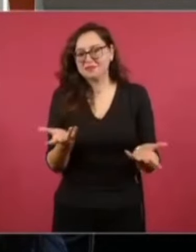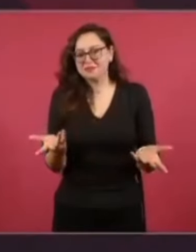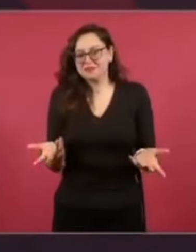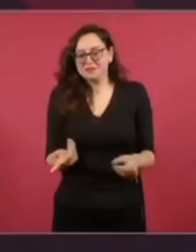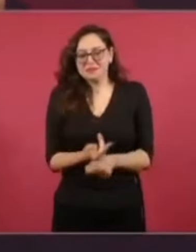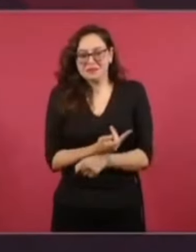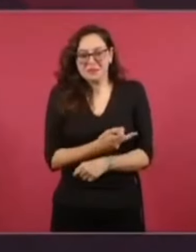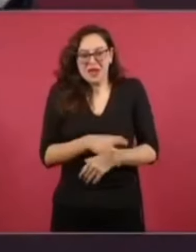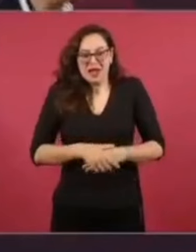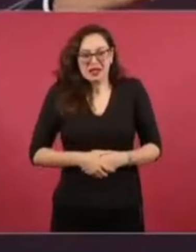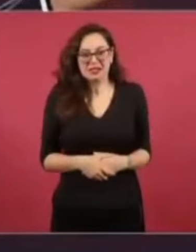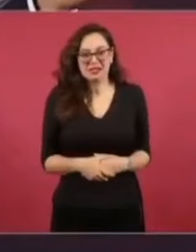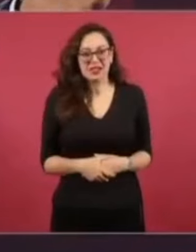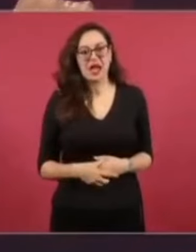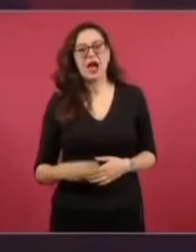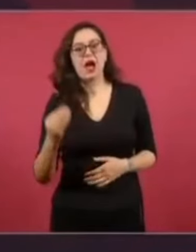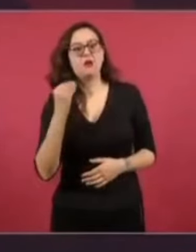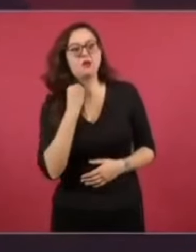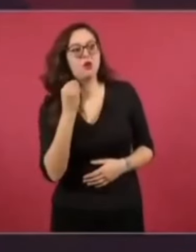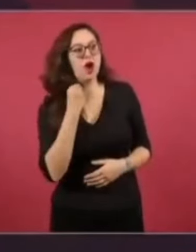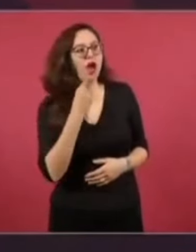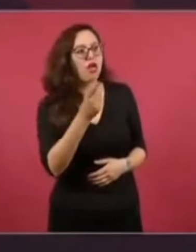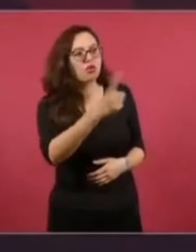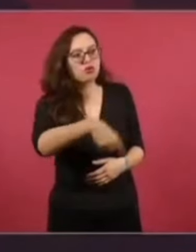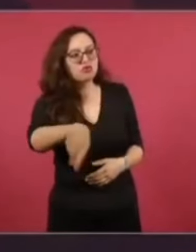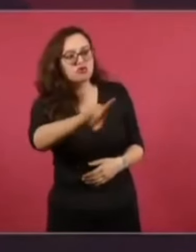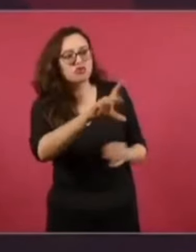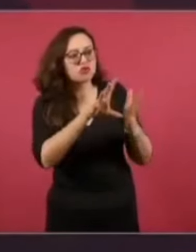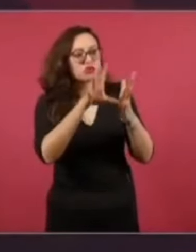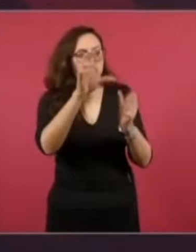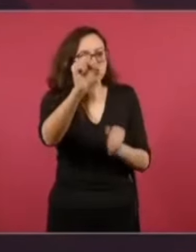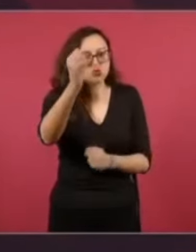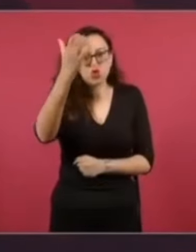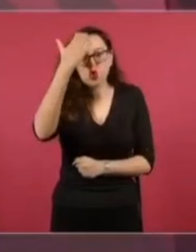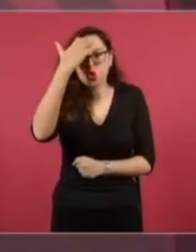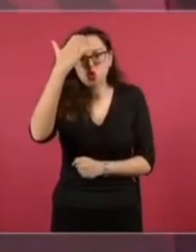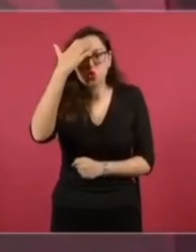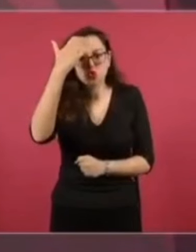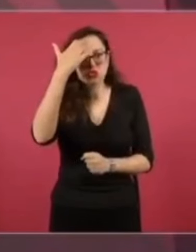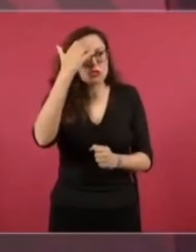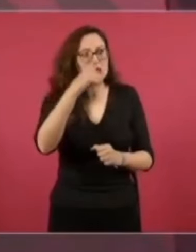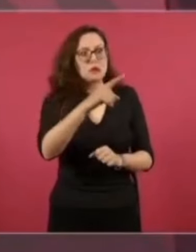que no dicen nada? Nada.